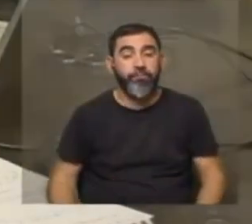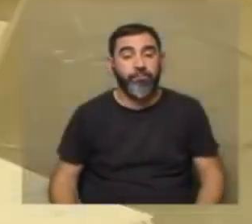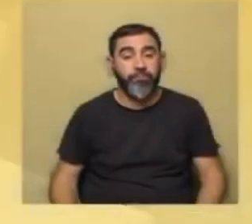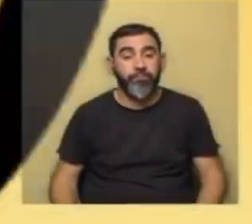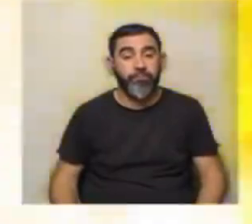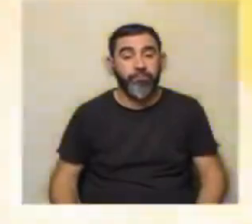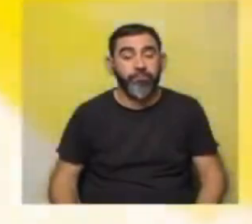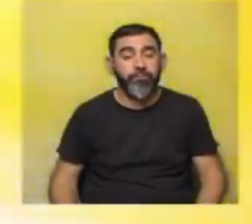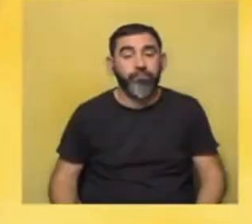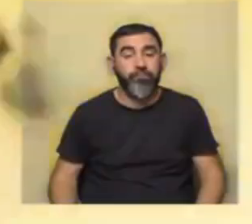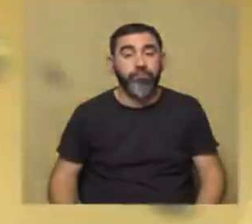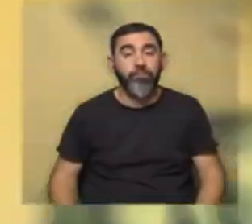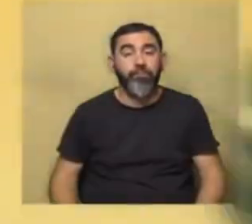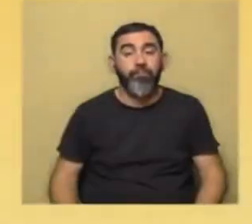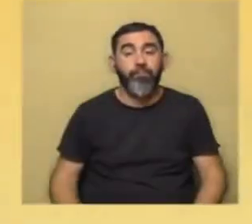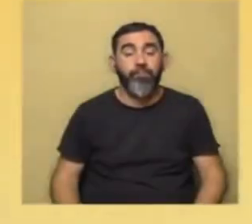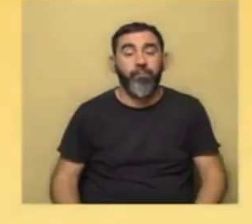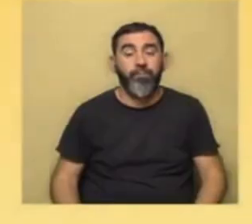neurodiversidad.